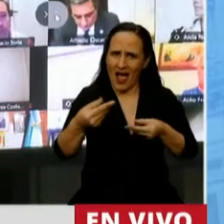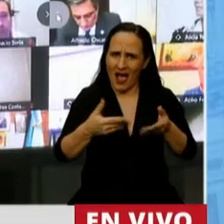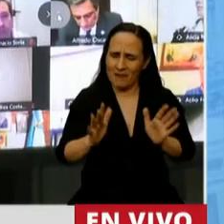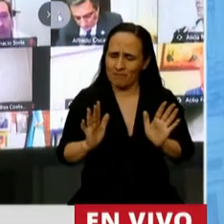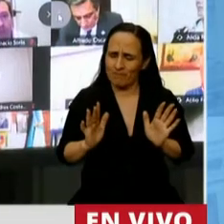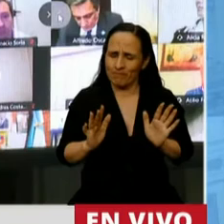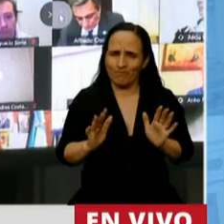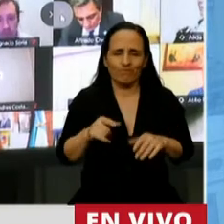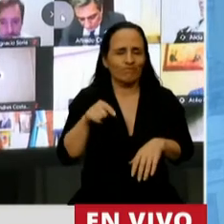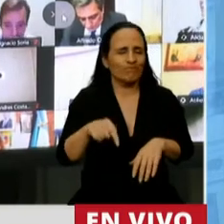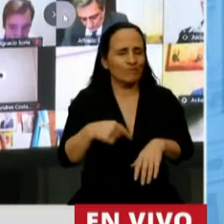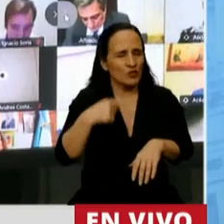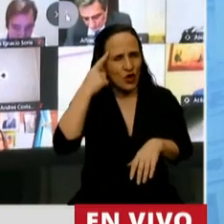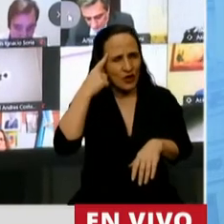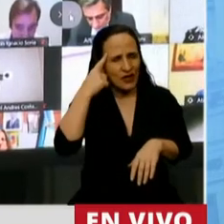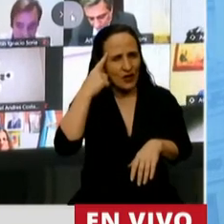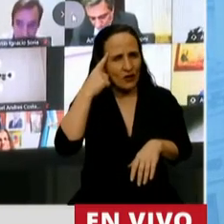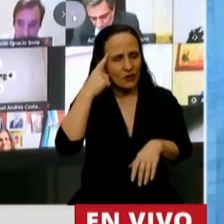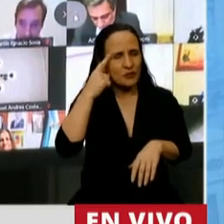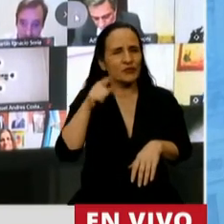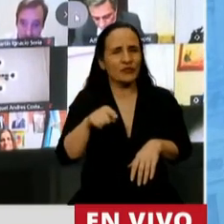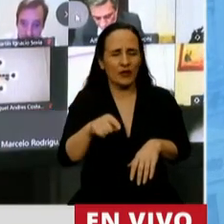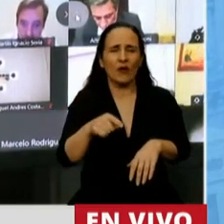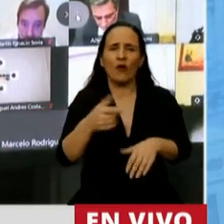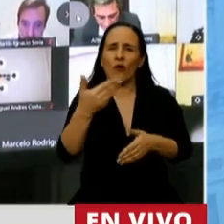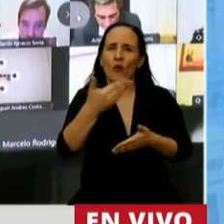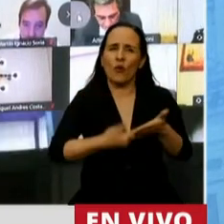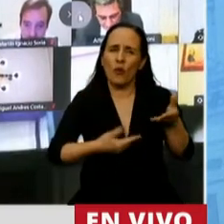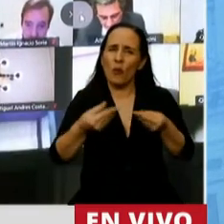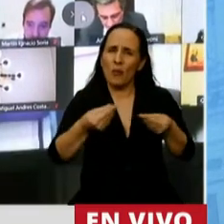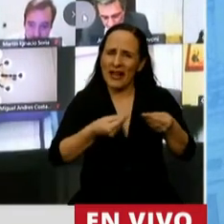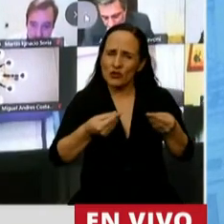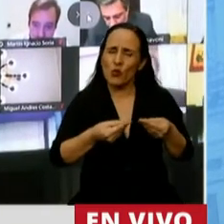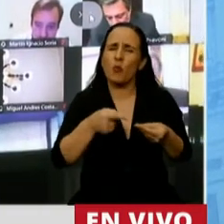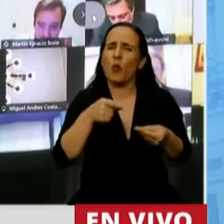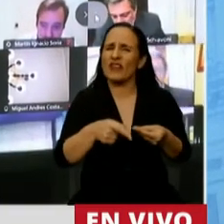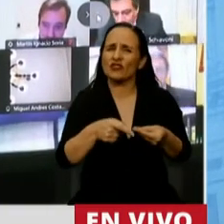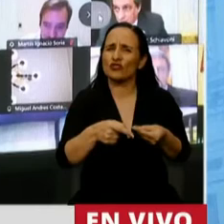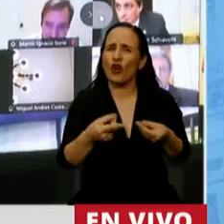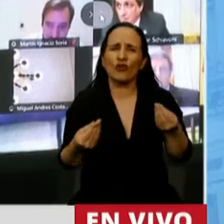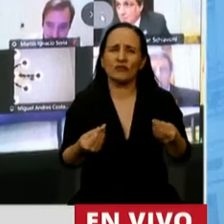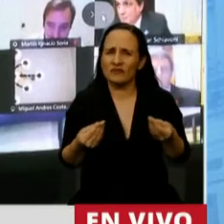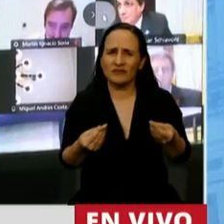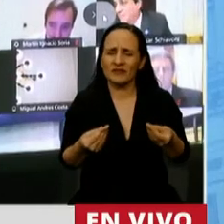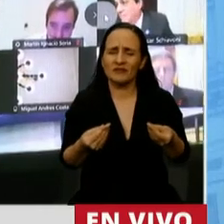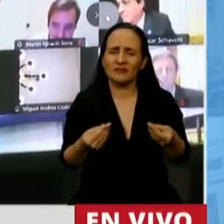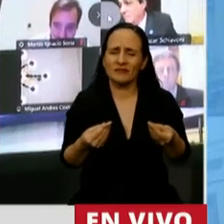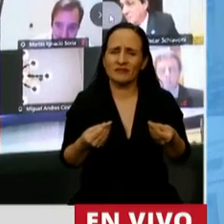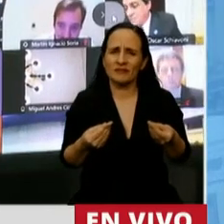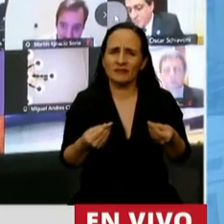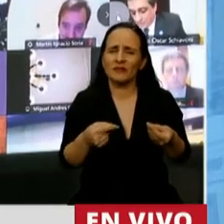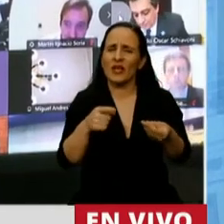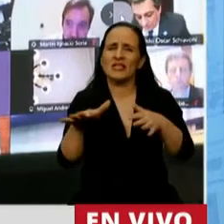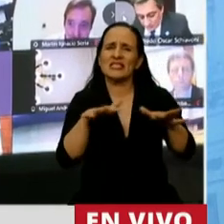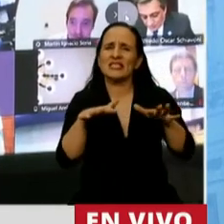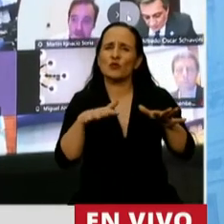señor presidente, que estamos tratando el presupuesto y lo estamos haciendo en el marco de una